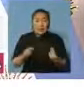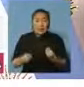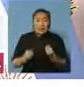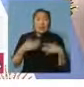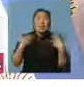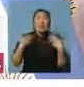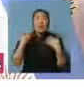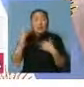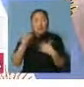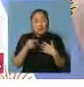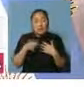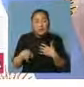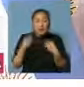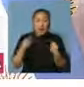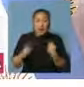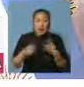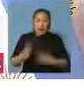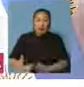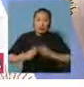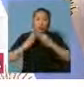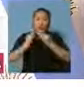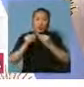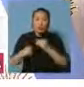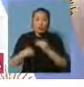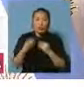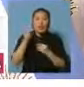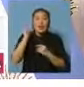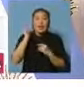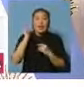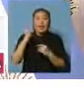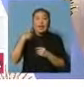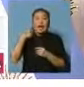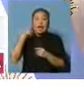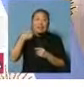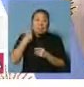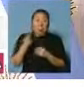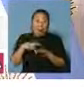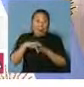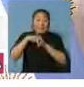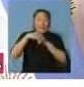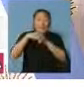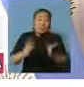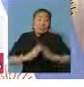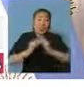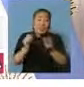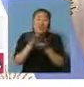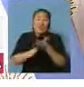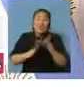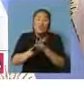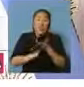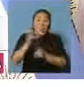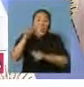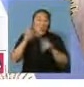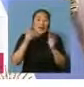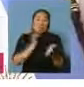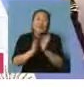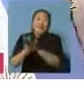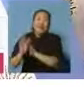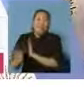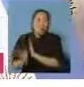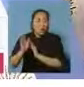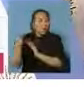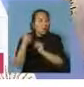a poder tener esta ayuda que da este animal, el caballo, que puede ser una solución para muchas terapias. Todos